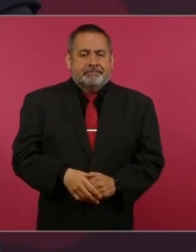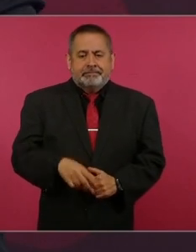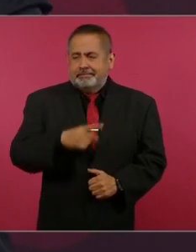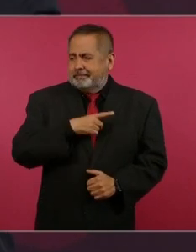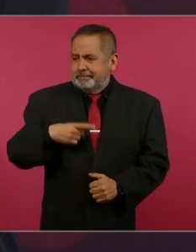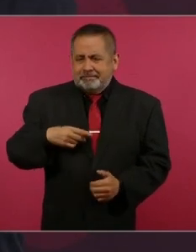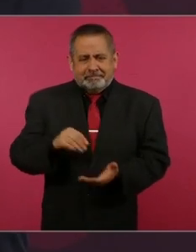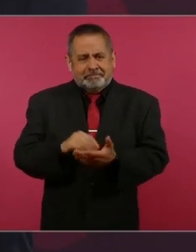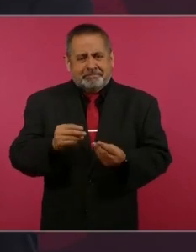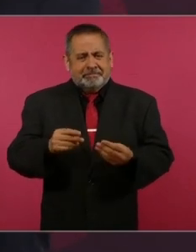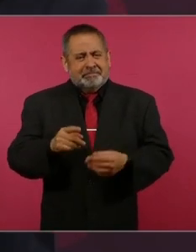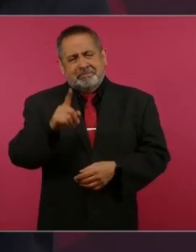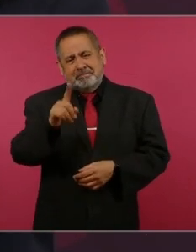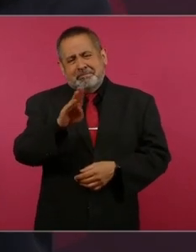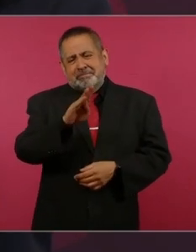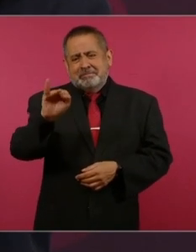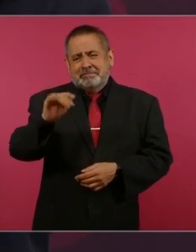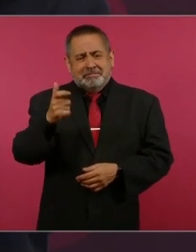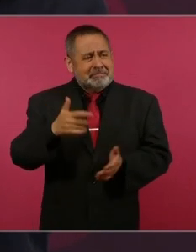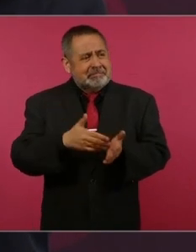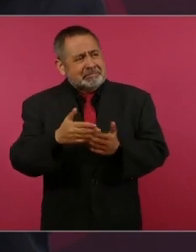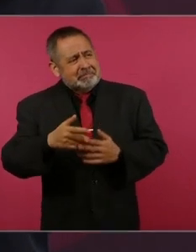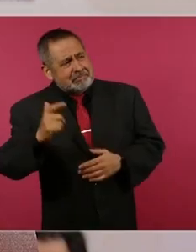debe todavía 1 billón.